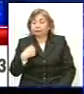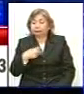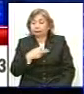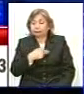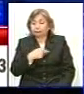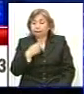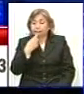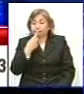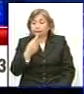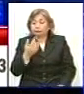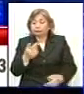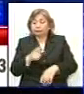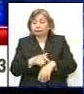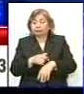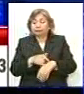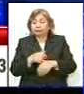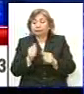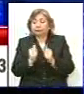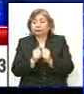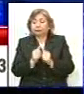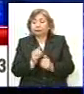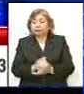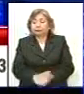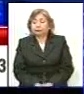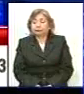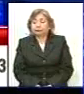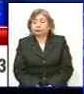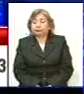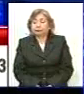nosotros nos vamos a esta hora con la sesión de Instagram.